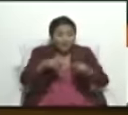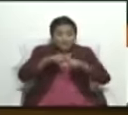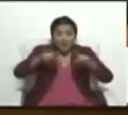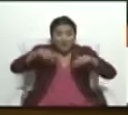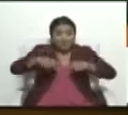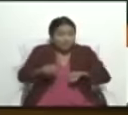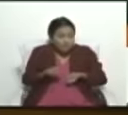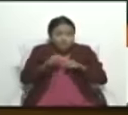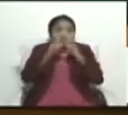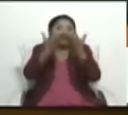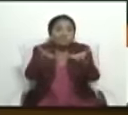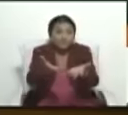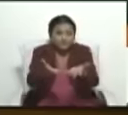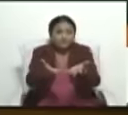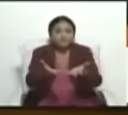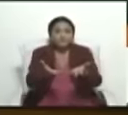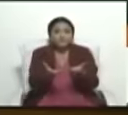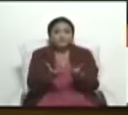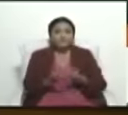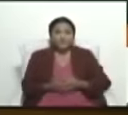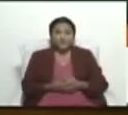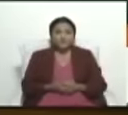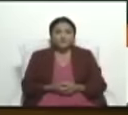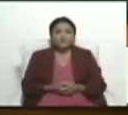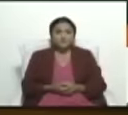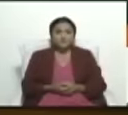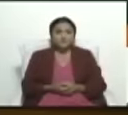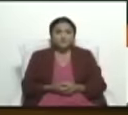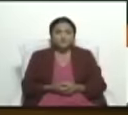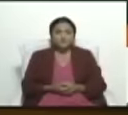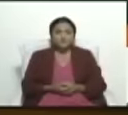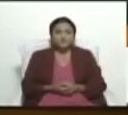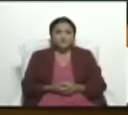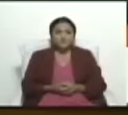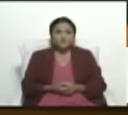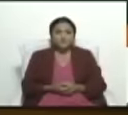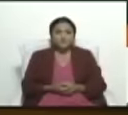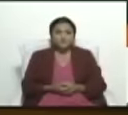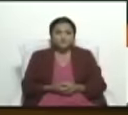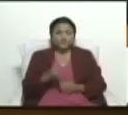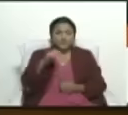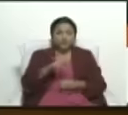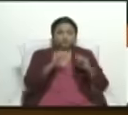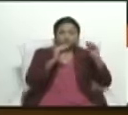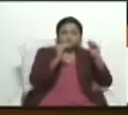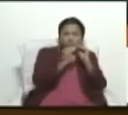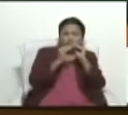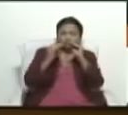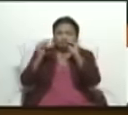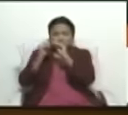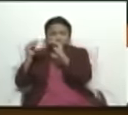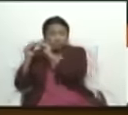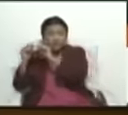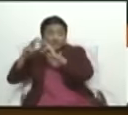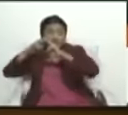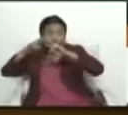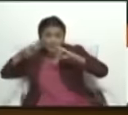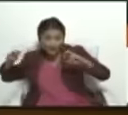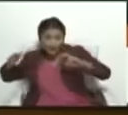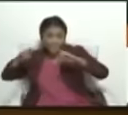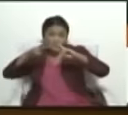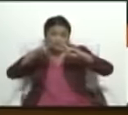todo está siendo totalmente coherente. Las experticias forenses